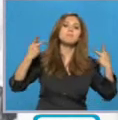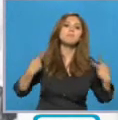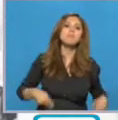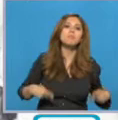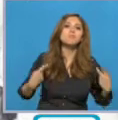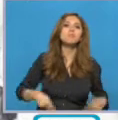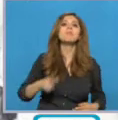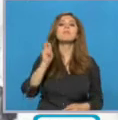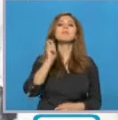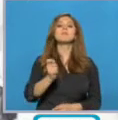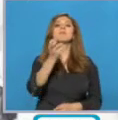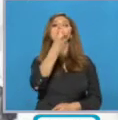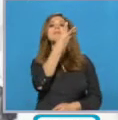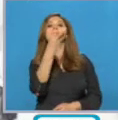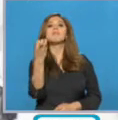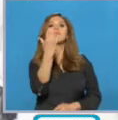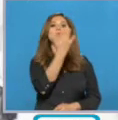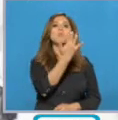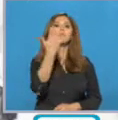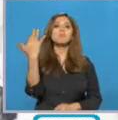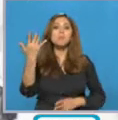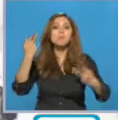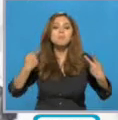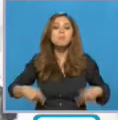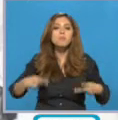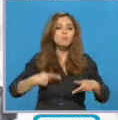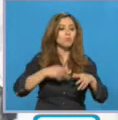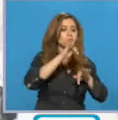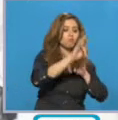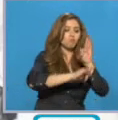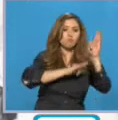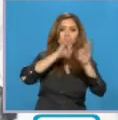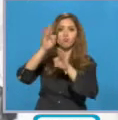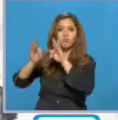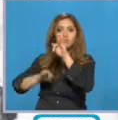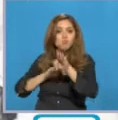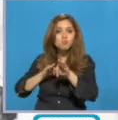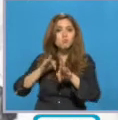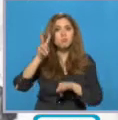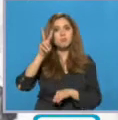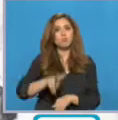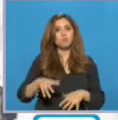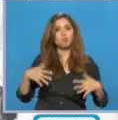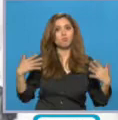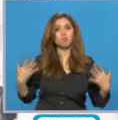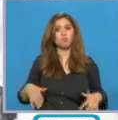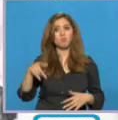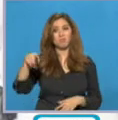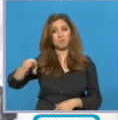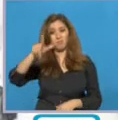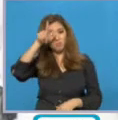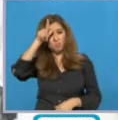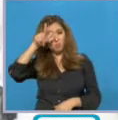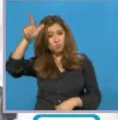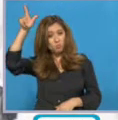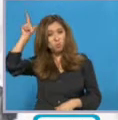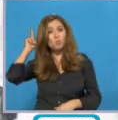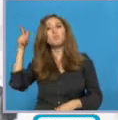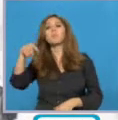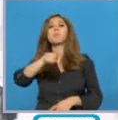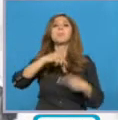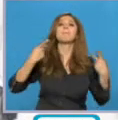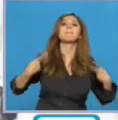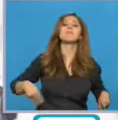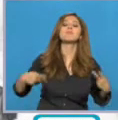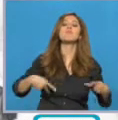de 355 empleados que los cuidaban, que daban buen tratamiento. Lamentablemente para la época la locura era bastante discriminada porque no